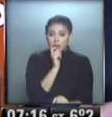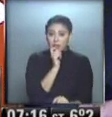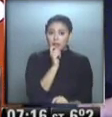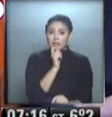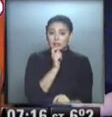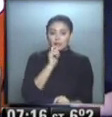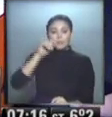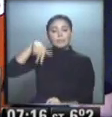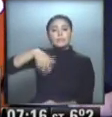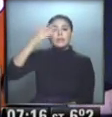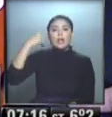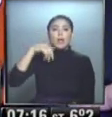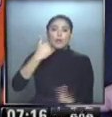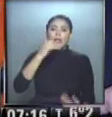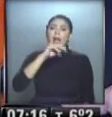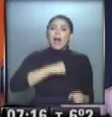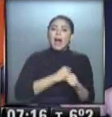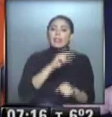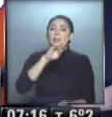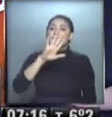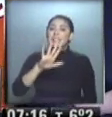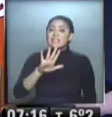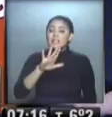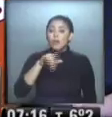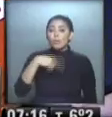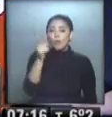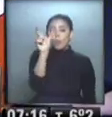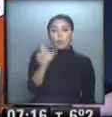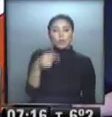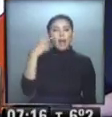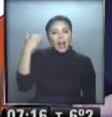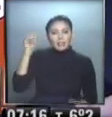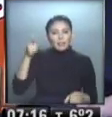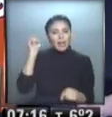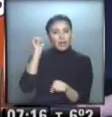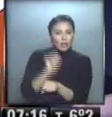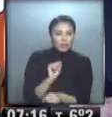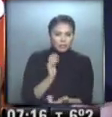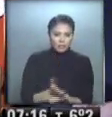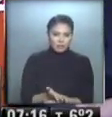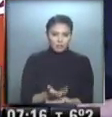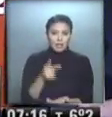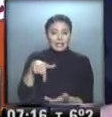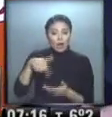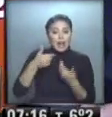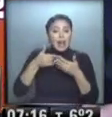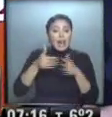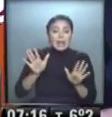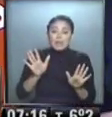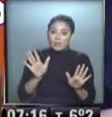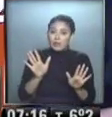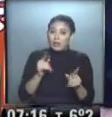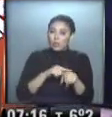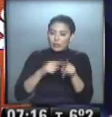Douglas Weiss se convierten en 25, ya que tenía una condena anterior por la cual se encontraba en libertad condicional.